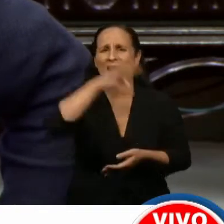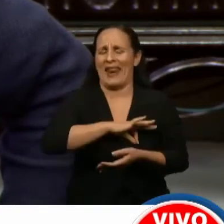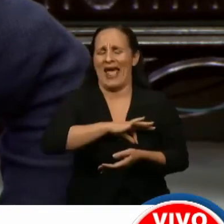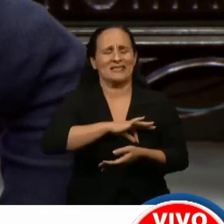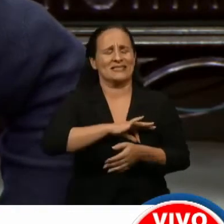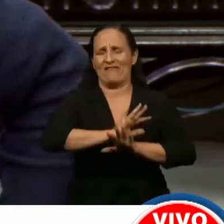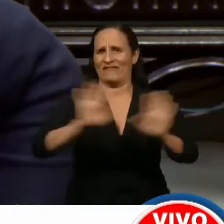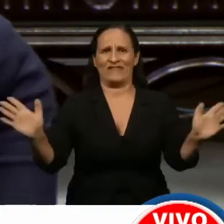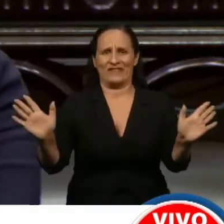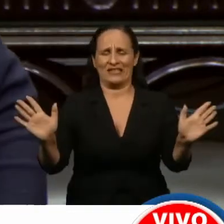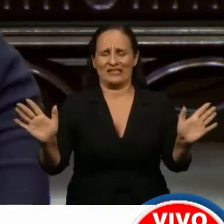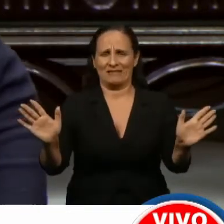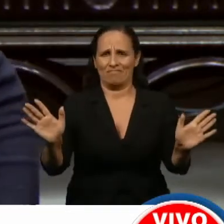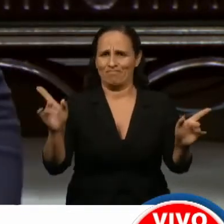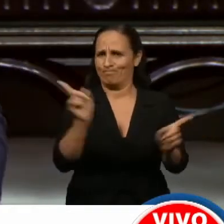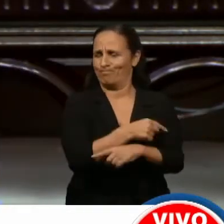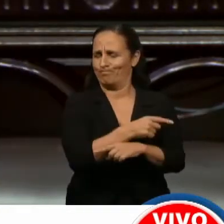impuesto a las ganancias.